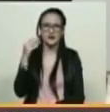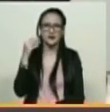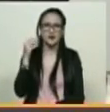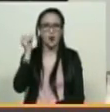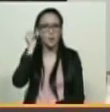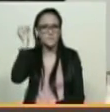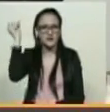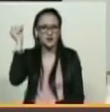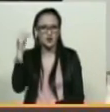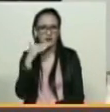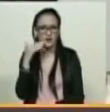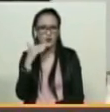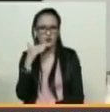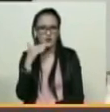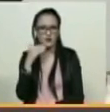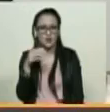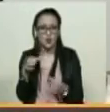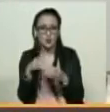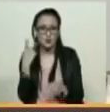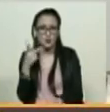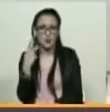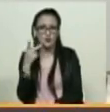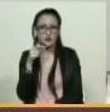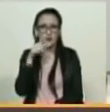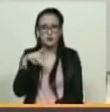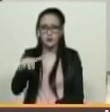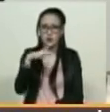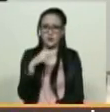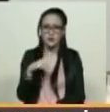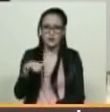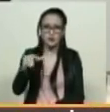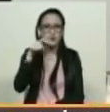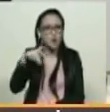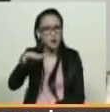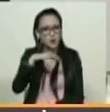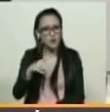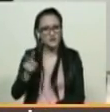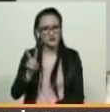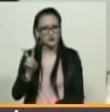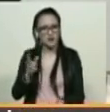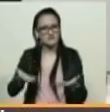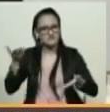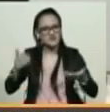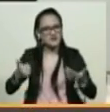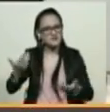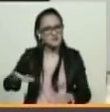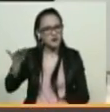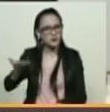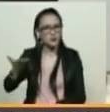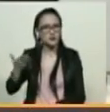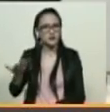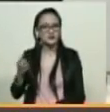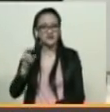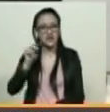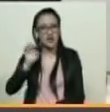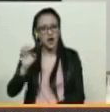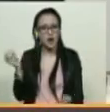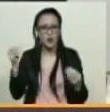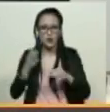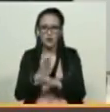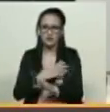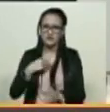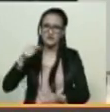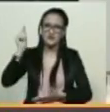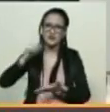ánimo de estos tres partidos que el pueblo de Venezuela. Con respecto a lo que me pregunta el CNE, está en el acuerdo que ya nosotros